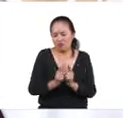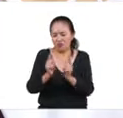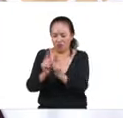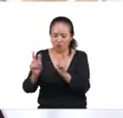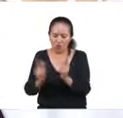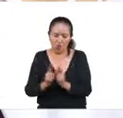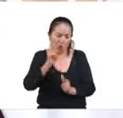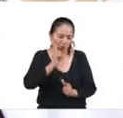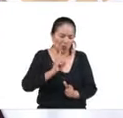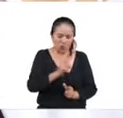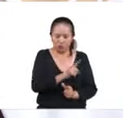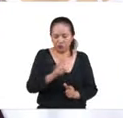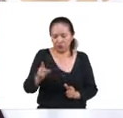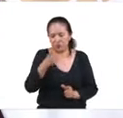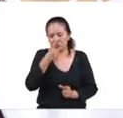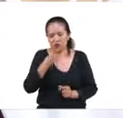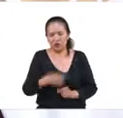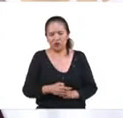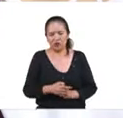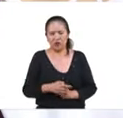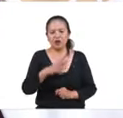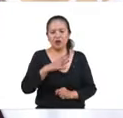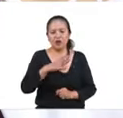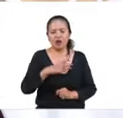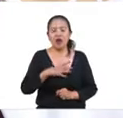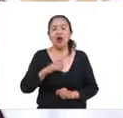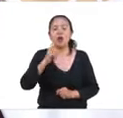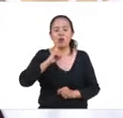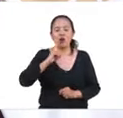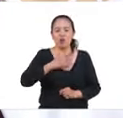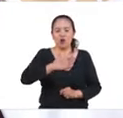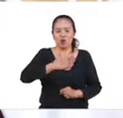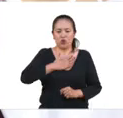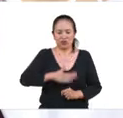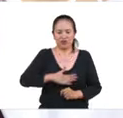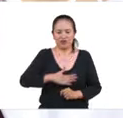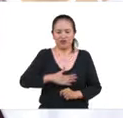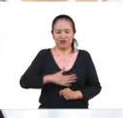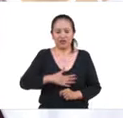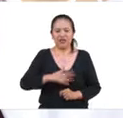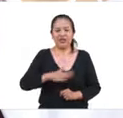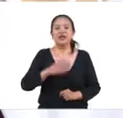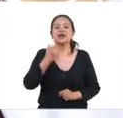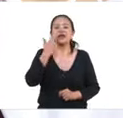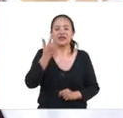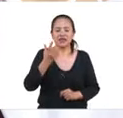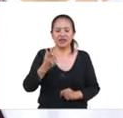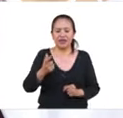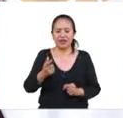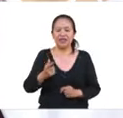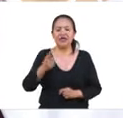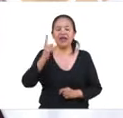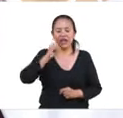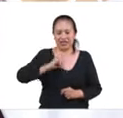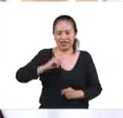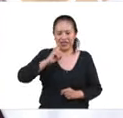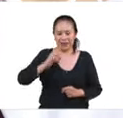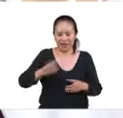mujeres, colectivos, esta figura que le llaman justicia y que quieren que se llame la glorieta de las mujeres que